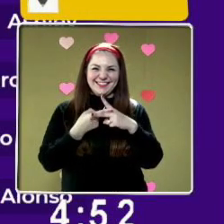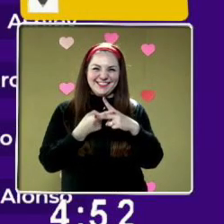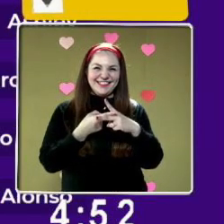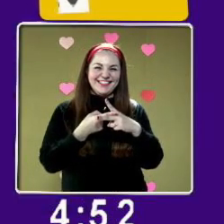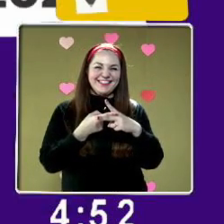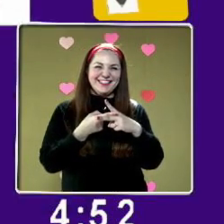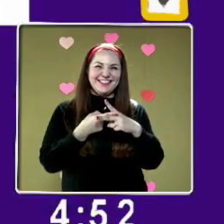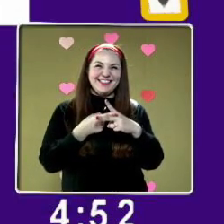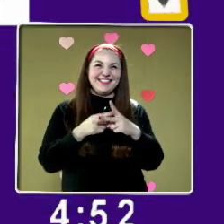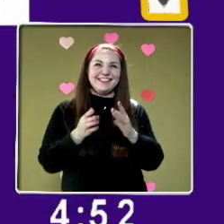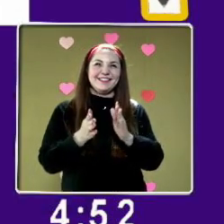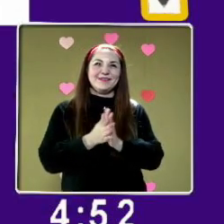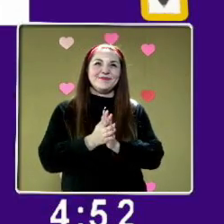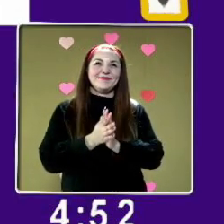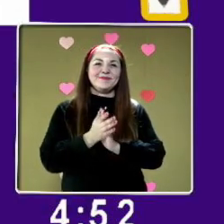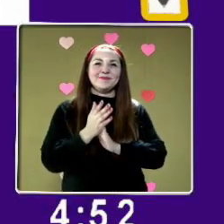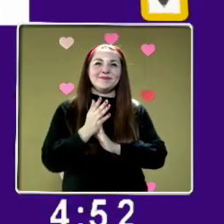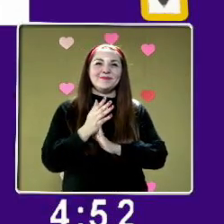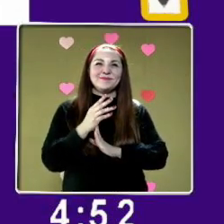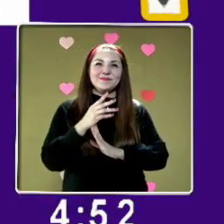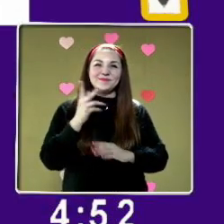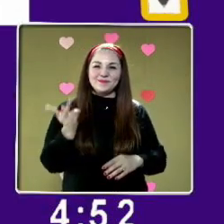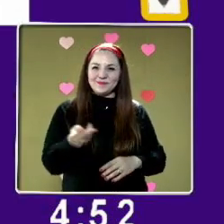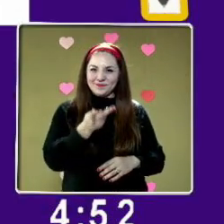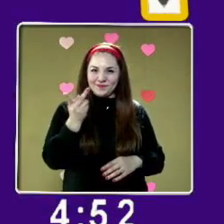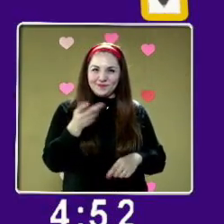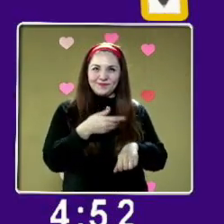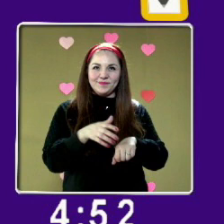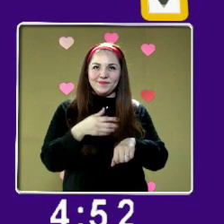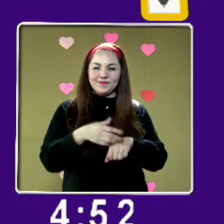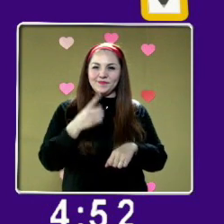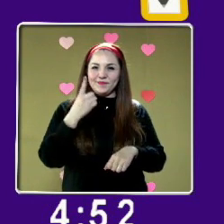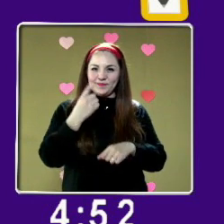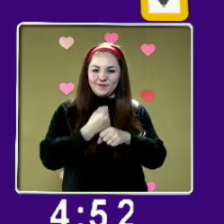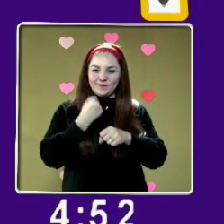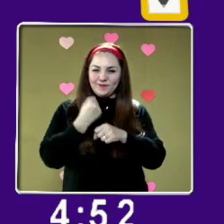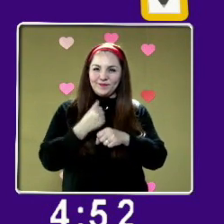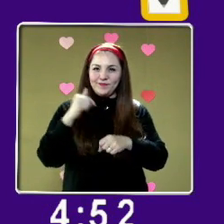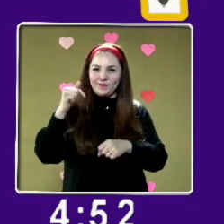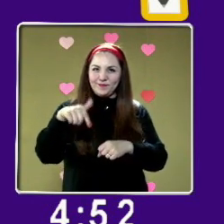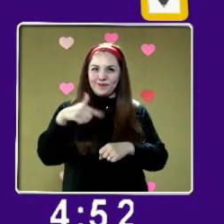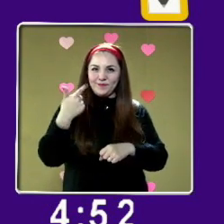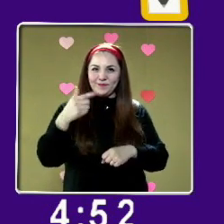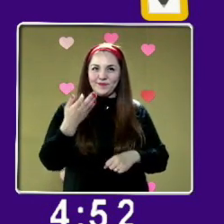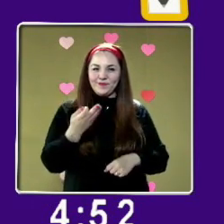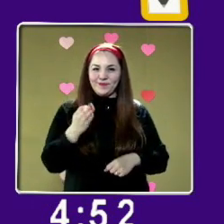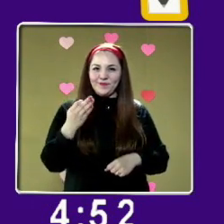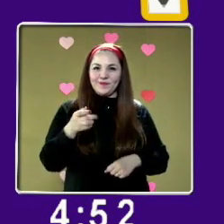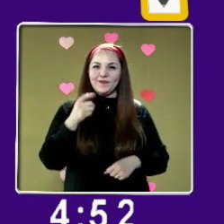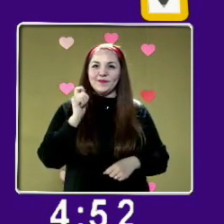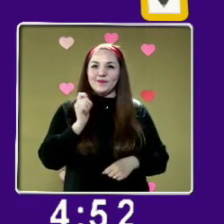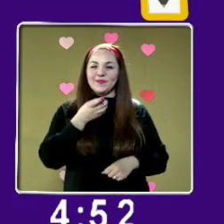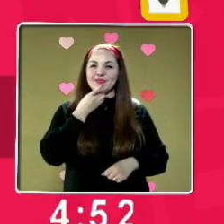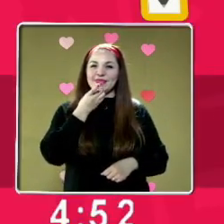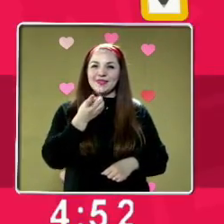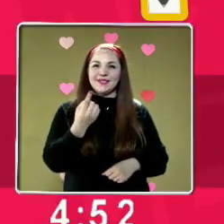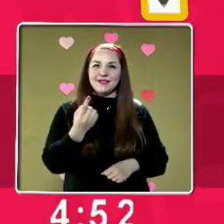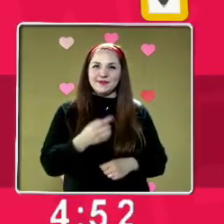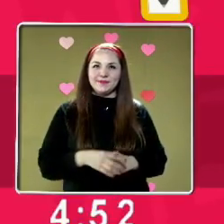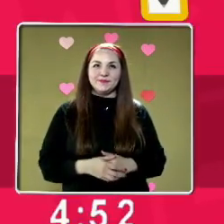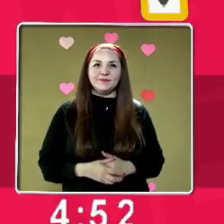9, 8, 7, 6, 5, 4, 3, 2, empezamos, maestra. Empezamos. Pregunta número 1 del repaso del 12 de febrero, que dice así.